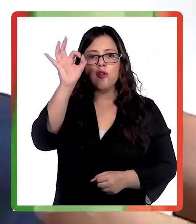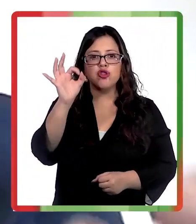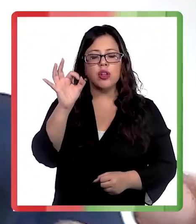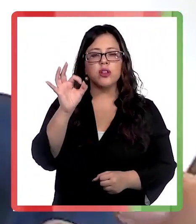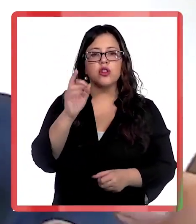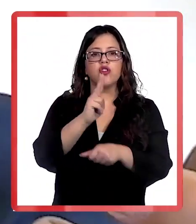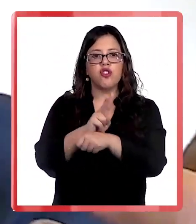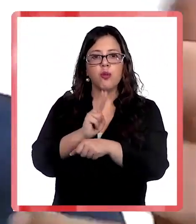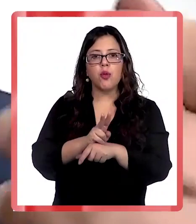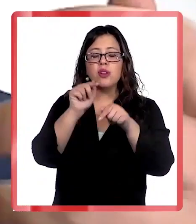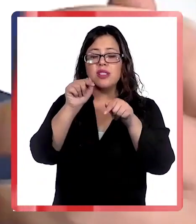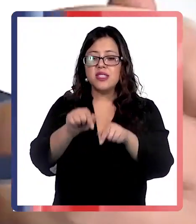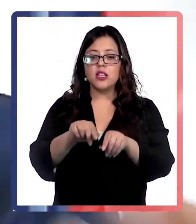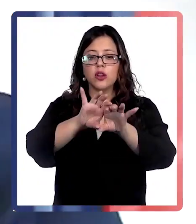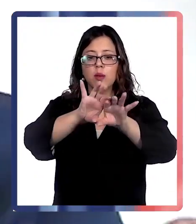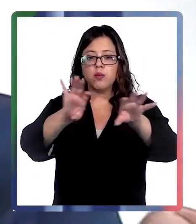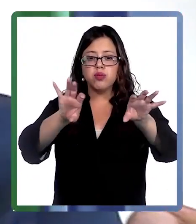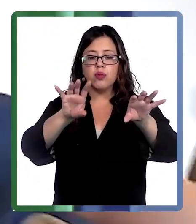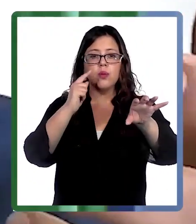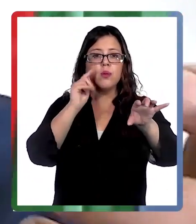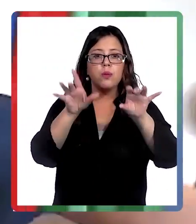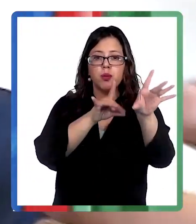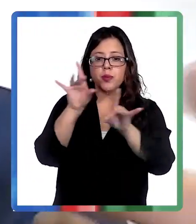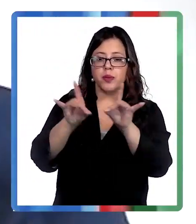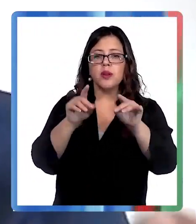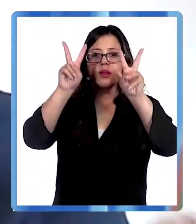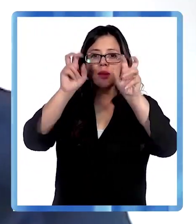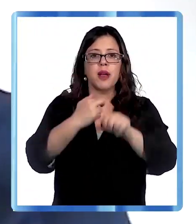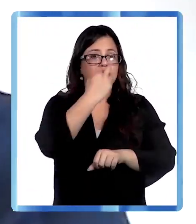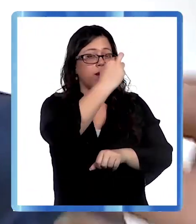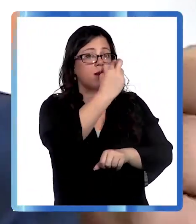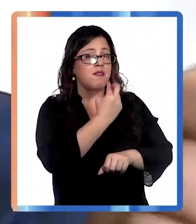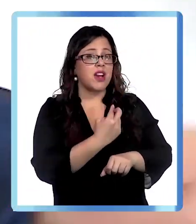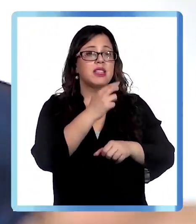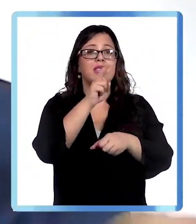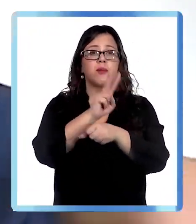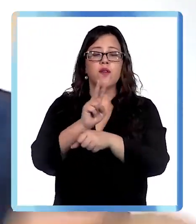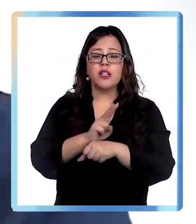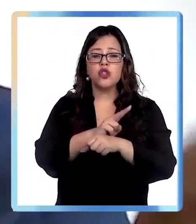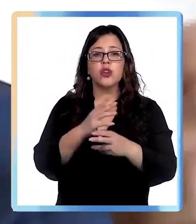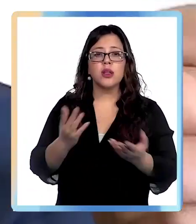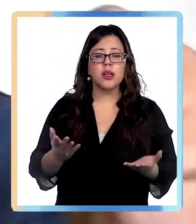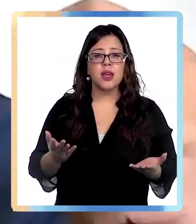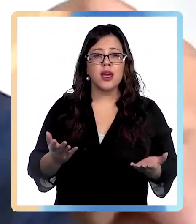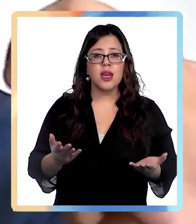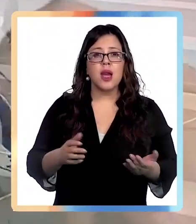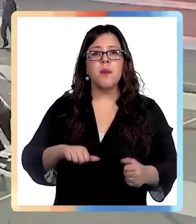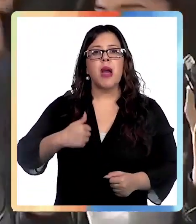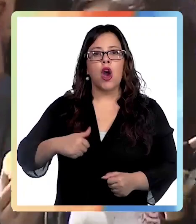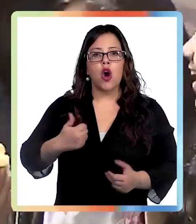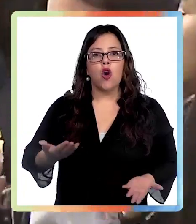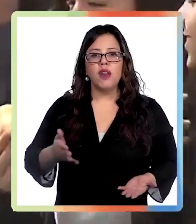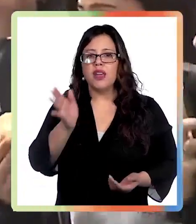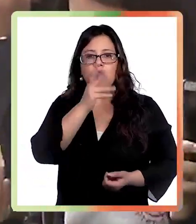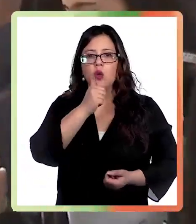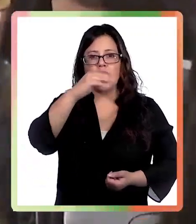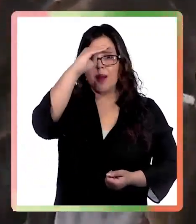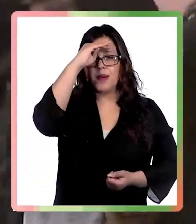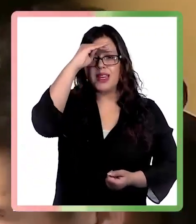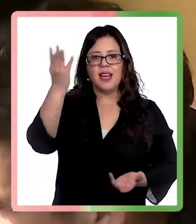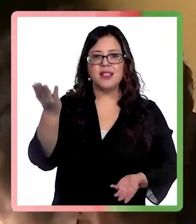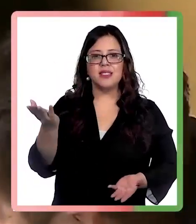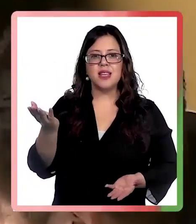en un perfil de docentes más jóvenes, sin experiencia, que están recién iniciando finalmente la